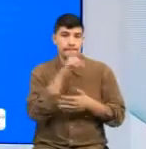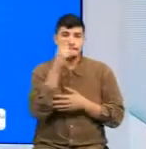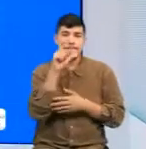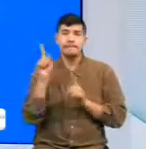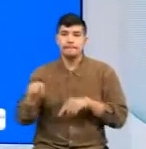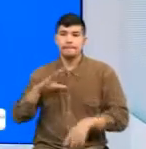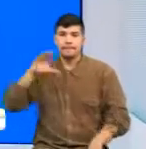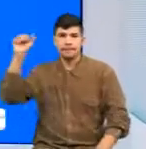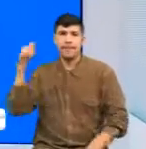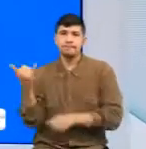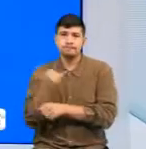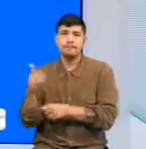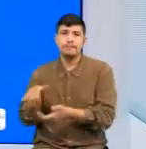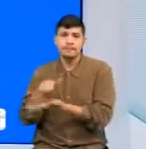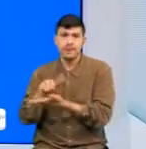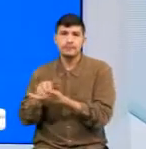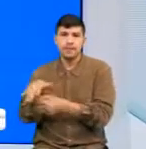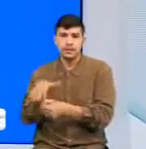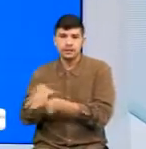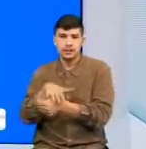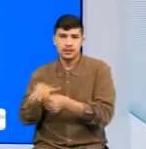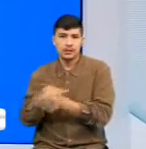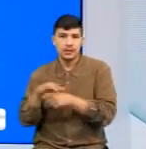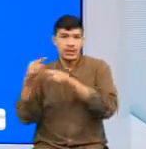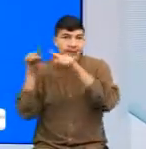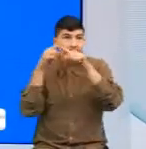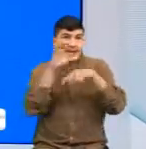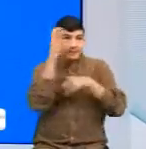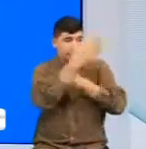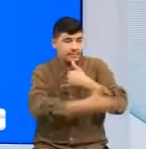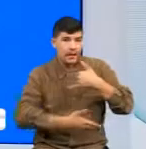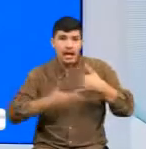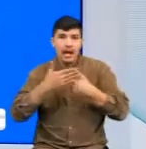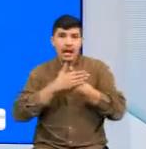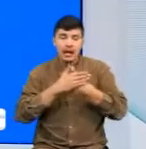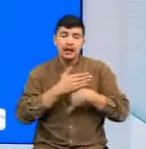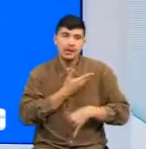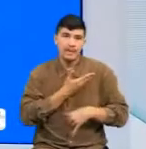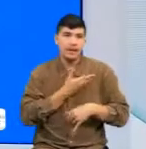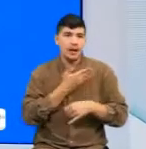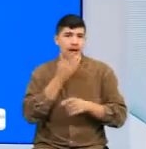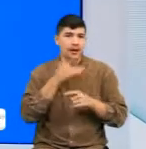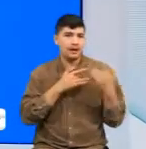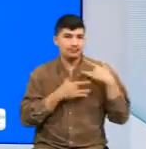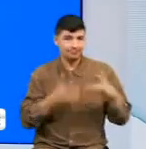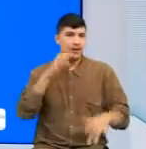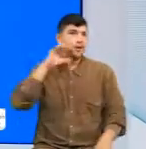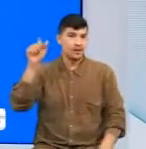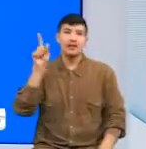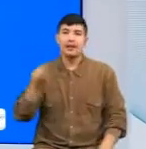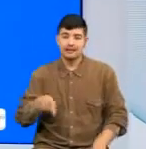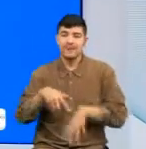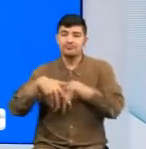también se presenta la misma situación, ya que como el resto del país, las madres comunitarias de Ocaña también adelantan un plantón de 72 horas